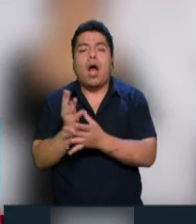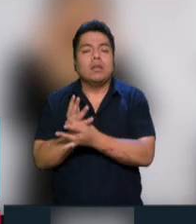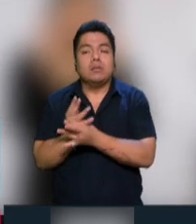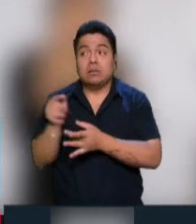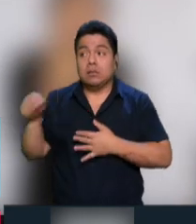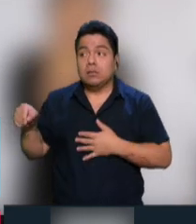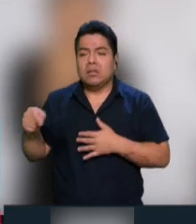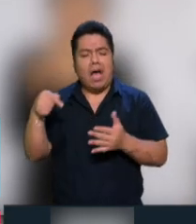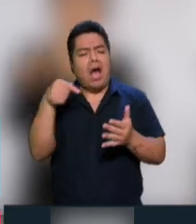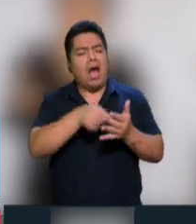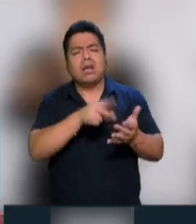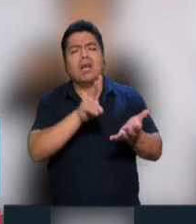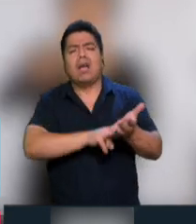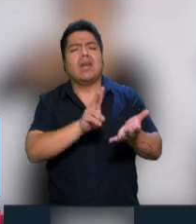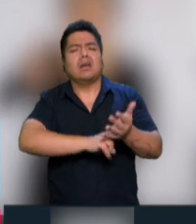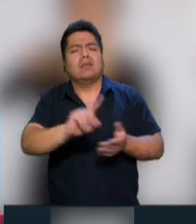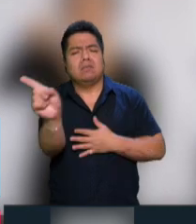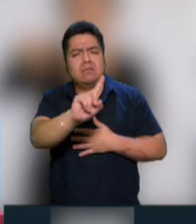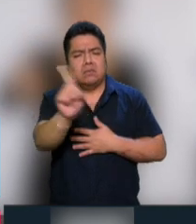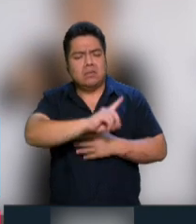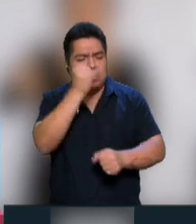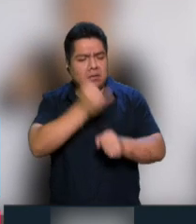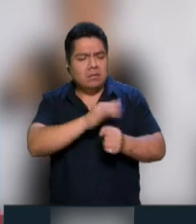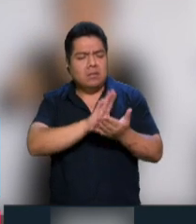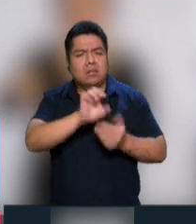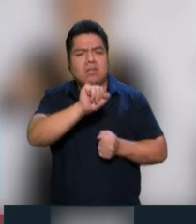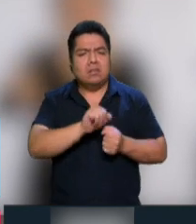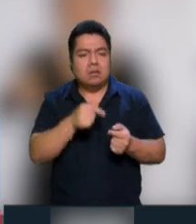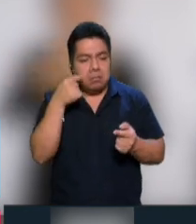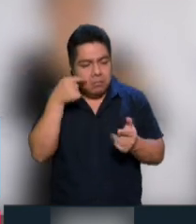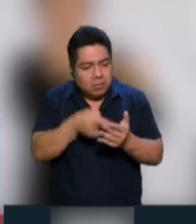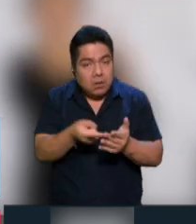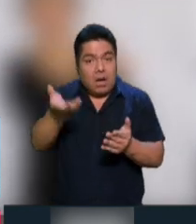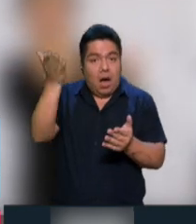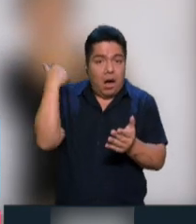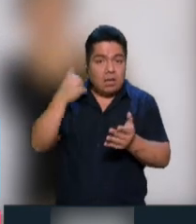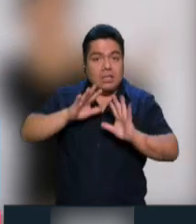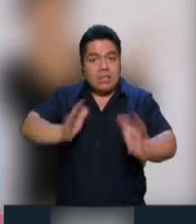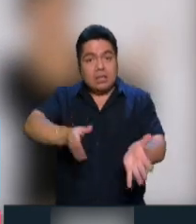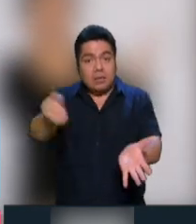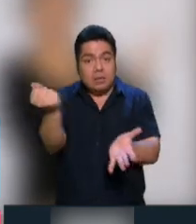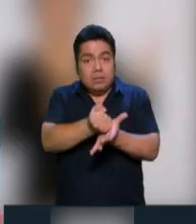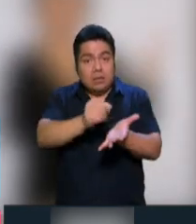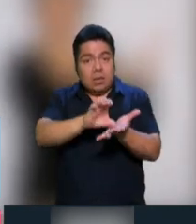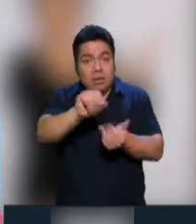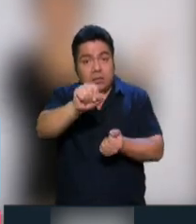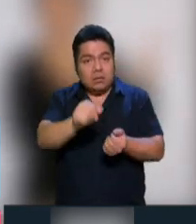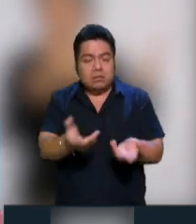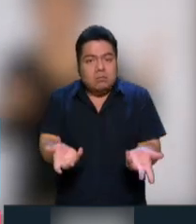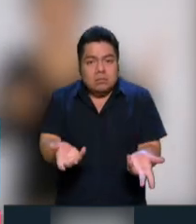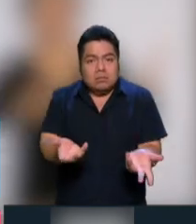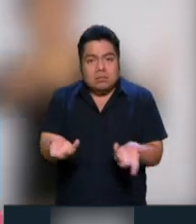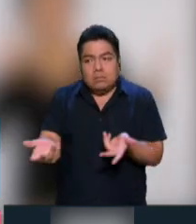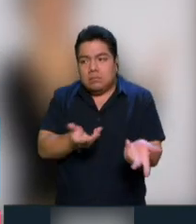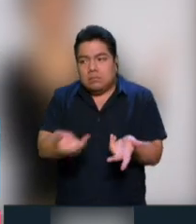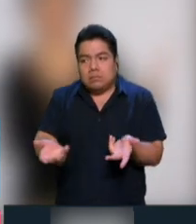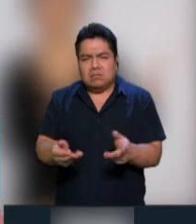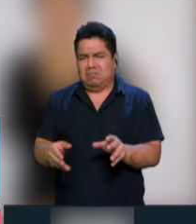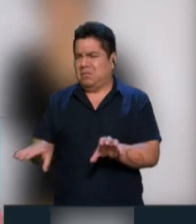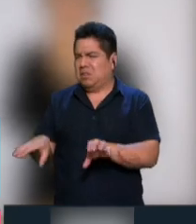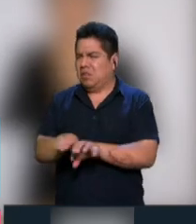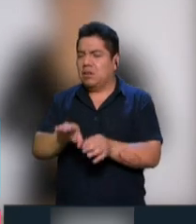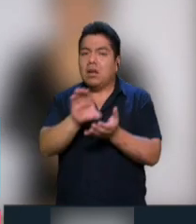declarar inconstitucional lo que ya fue declarado constitucional. ¿Cómo es